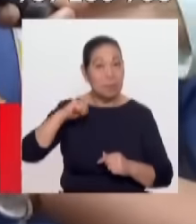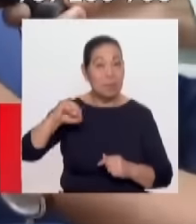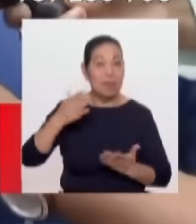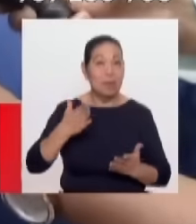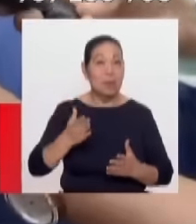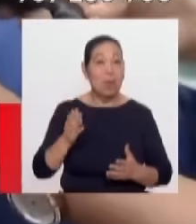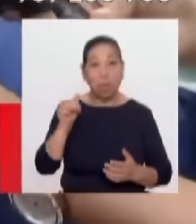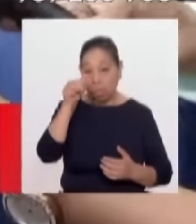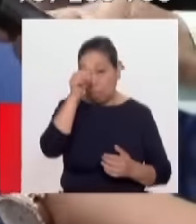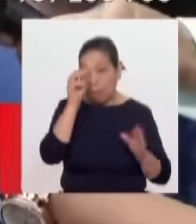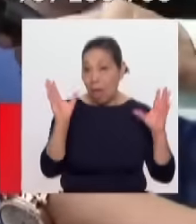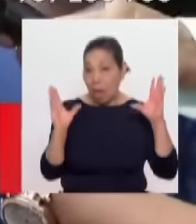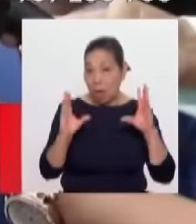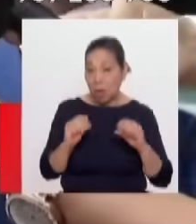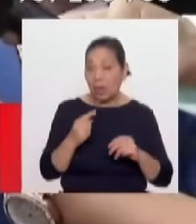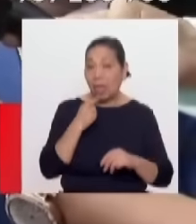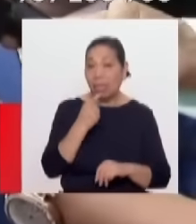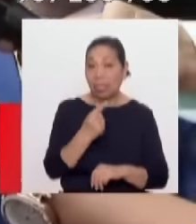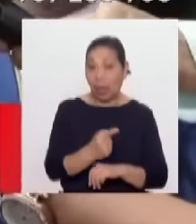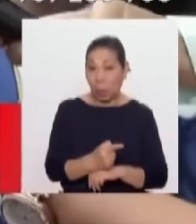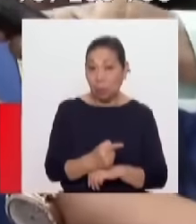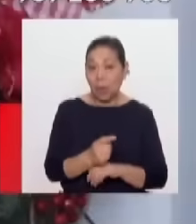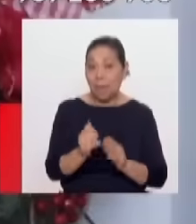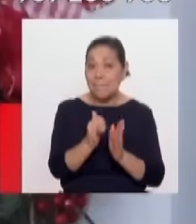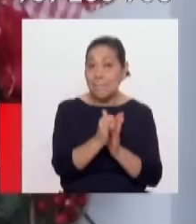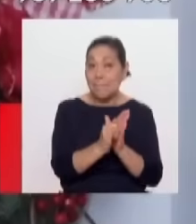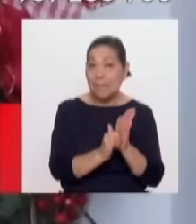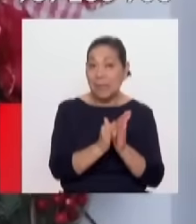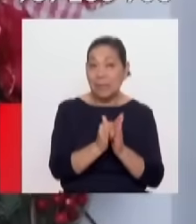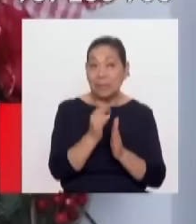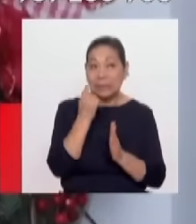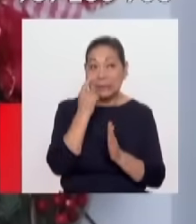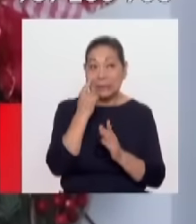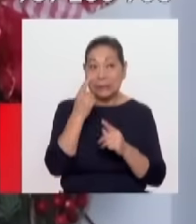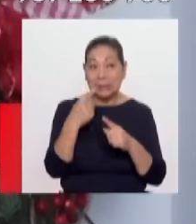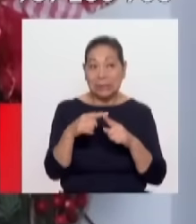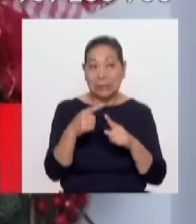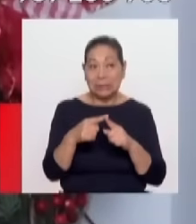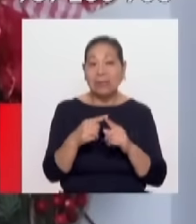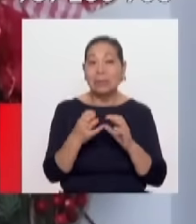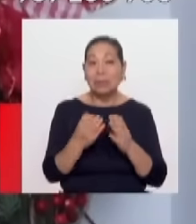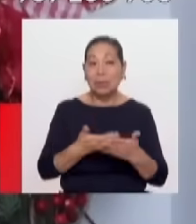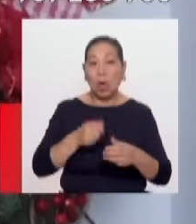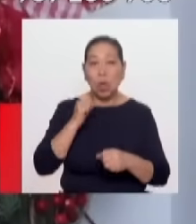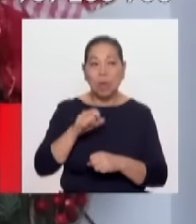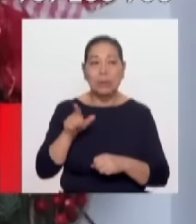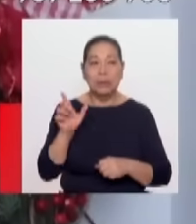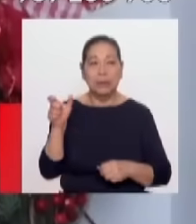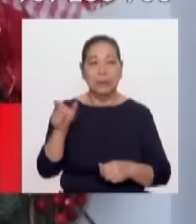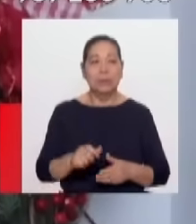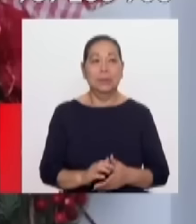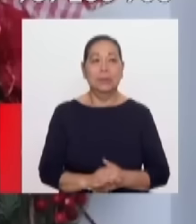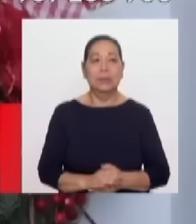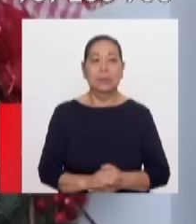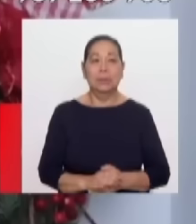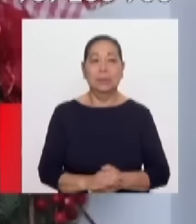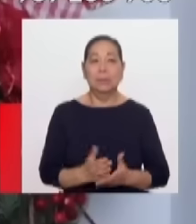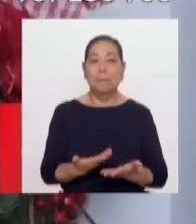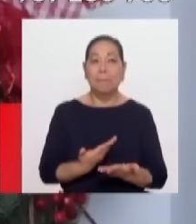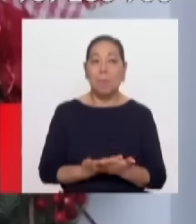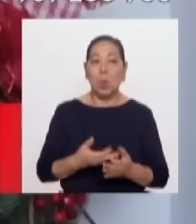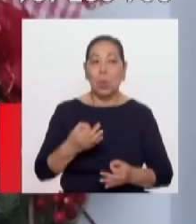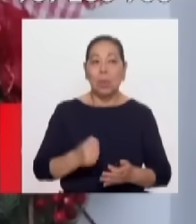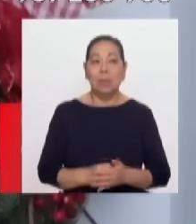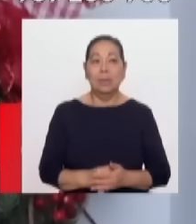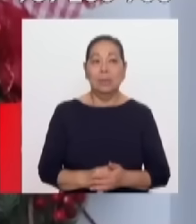España la noche del domingo tras denunciar a través de un video conocer de una serie de acciones legales en su contra. Sin ningún sustento